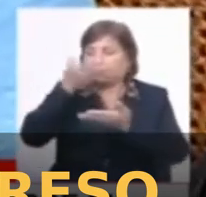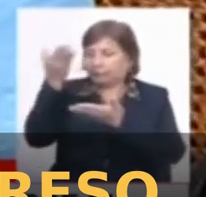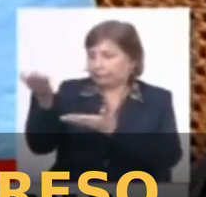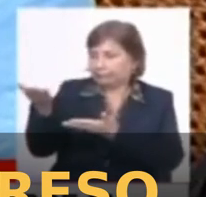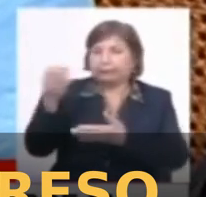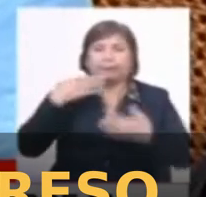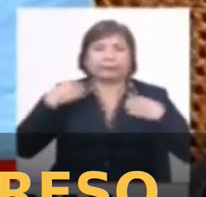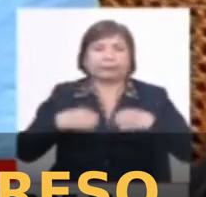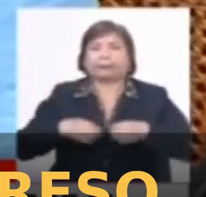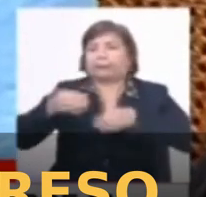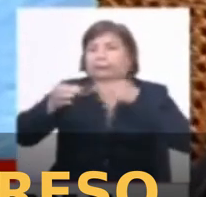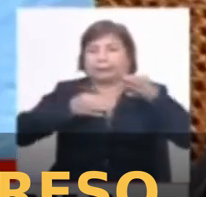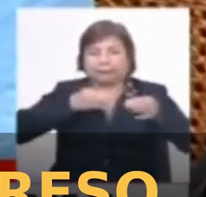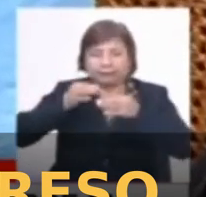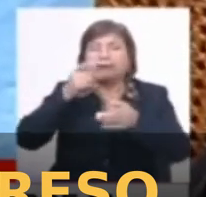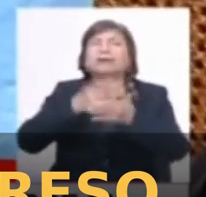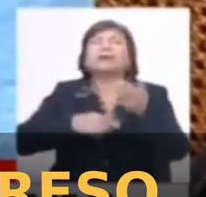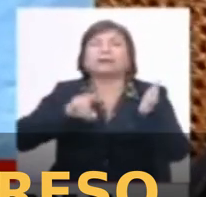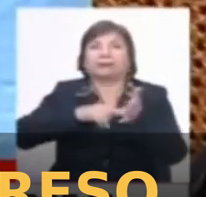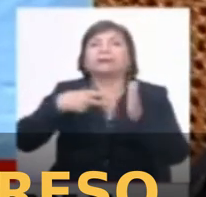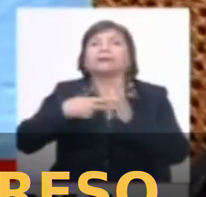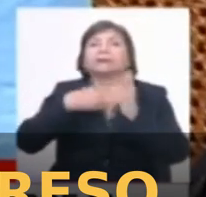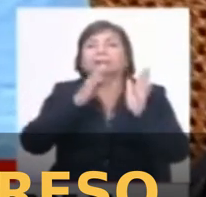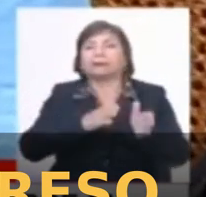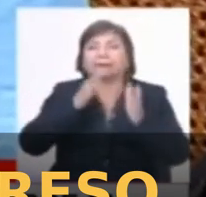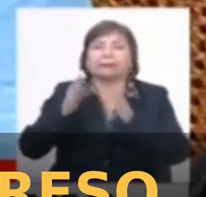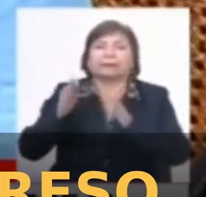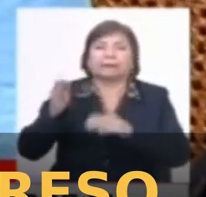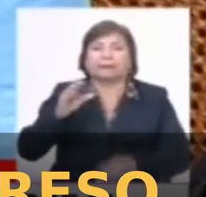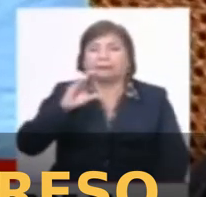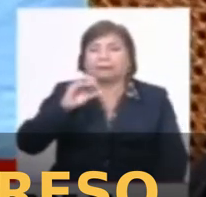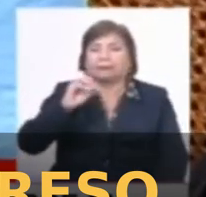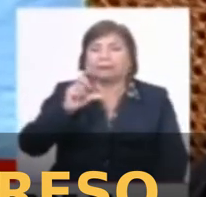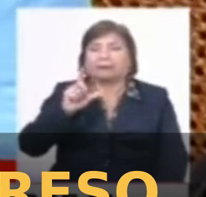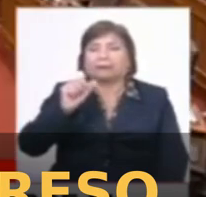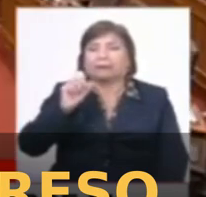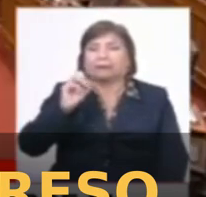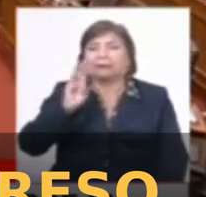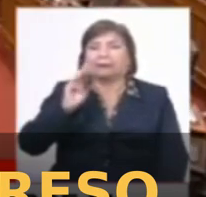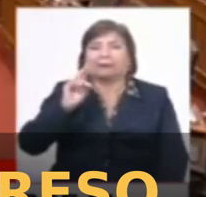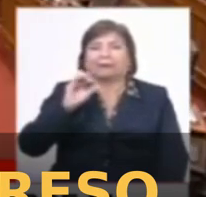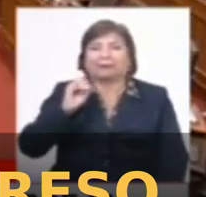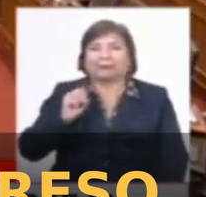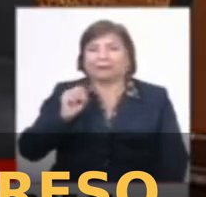para que le pueda explicar en todo caso a qué se refiere el proceso o el procedimiento de colaboración eficaz.